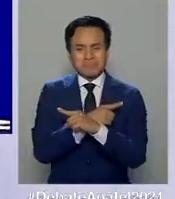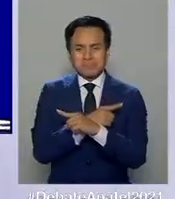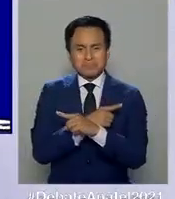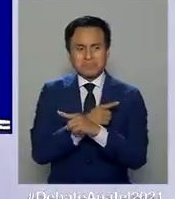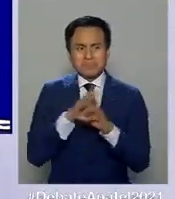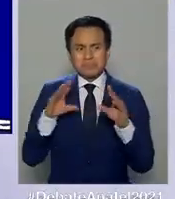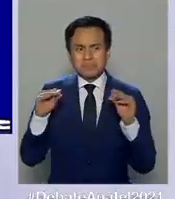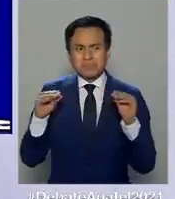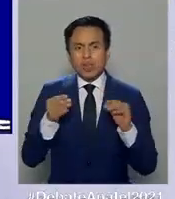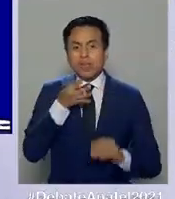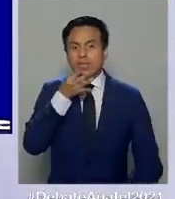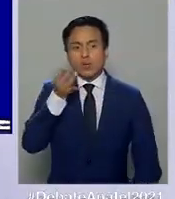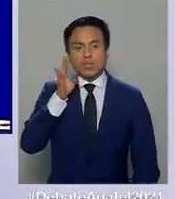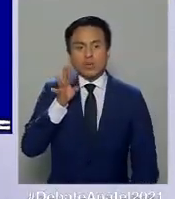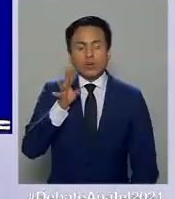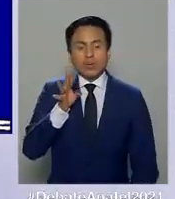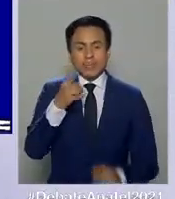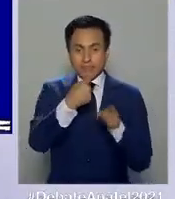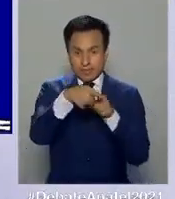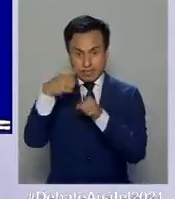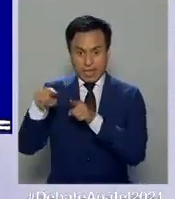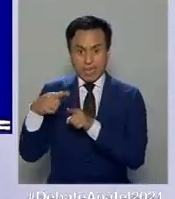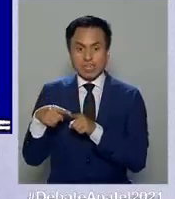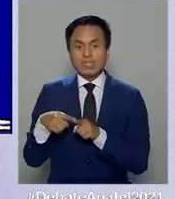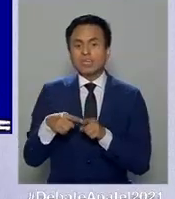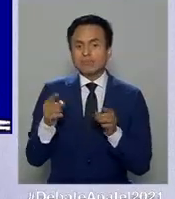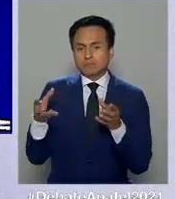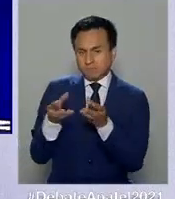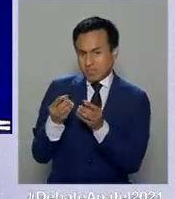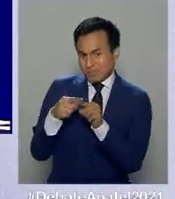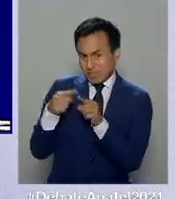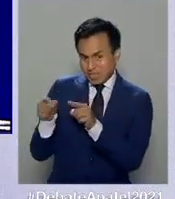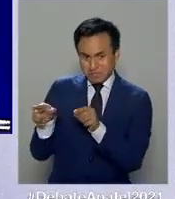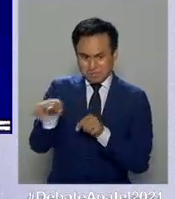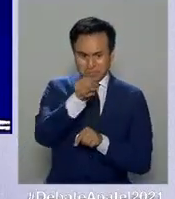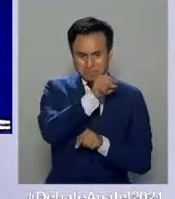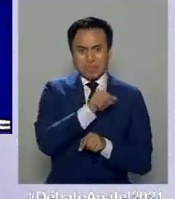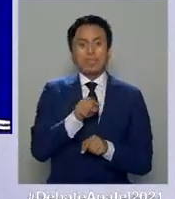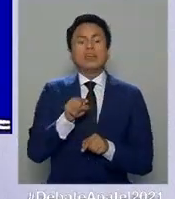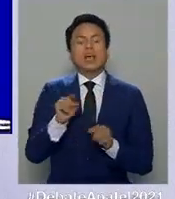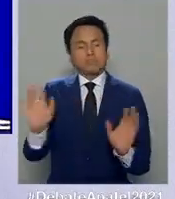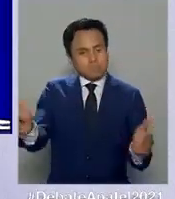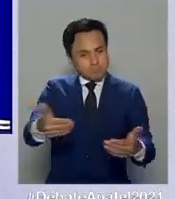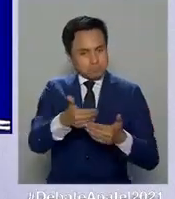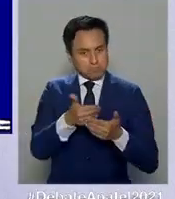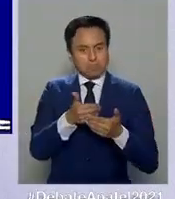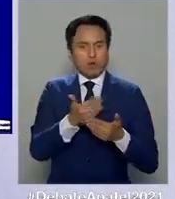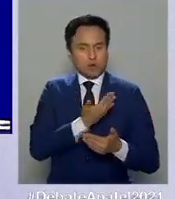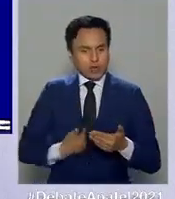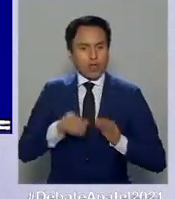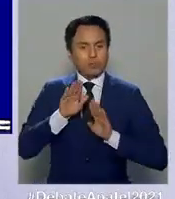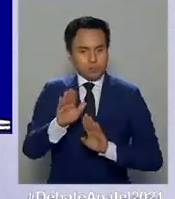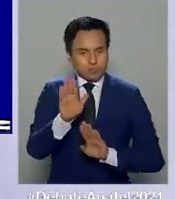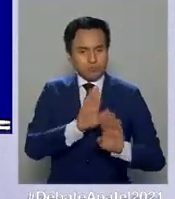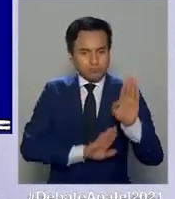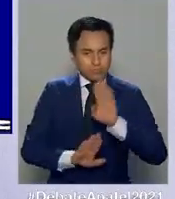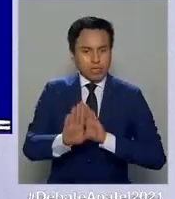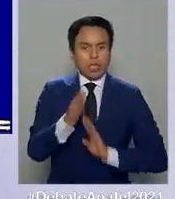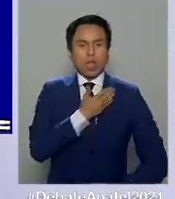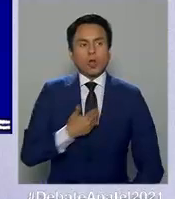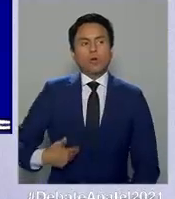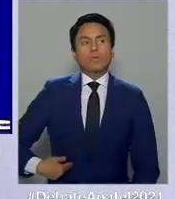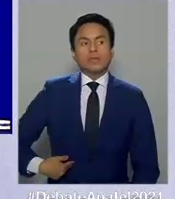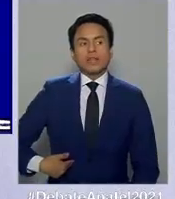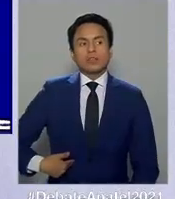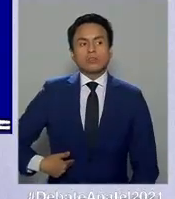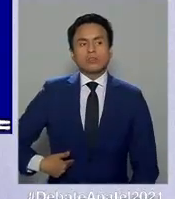Gabriel, los últimos segundos. Lo único que quiero decir es que las diversidades, las disidencias, saben que en nuestro gobierno van a ser acogidas y protegidas. Y que el gobierno, un